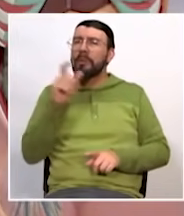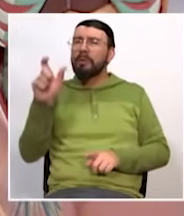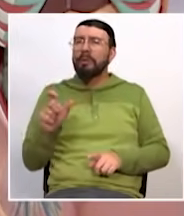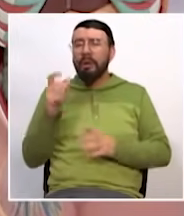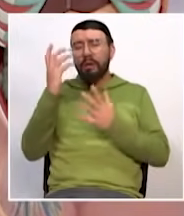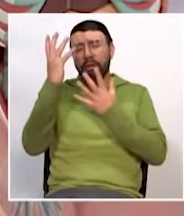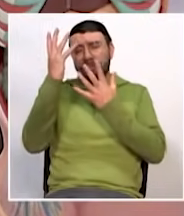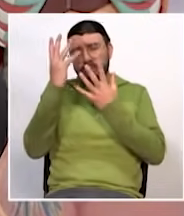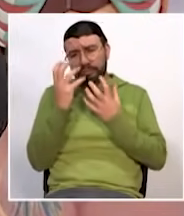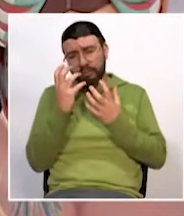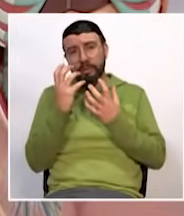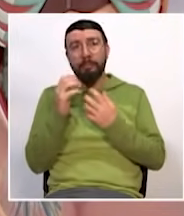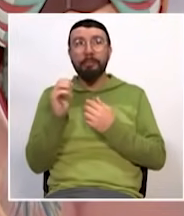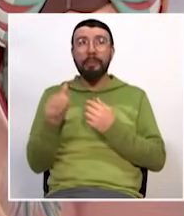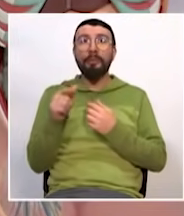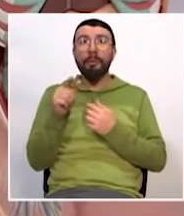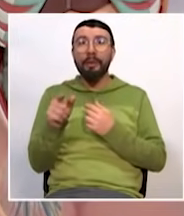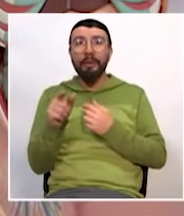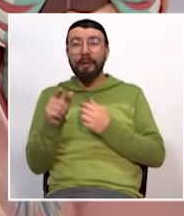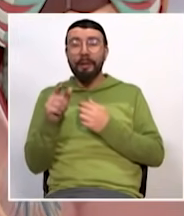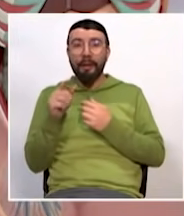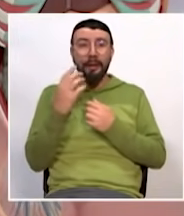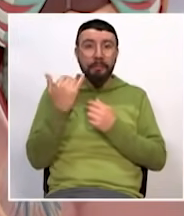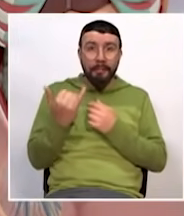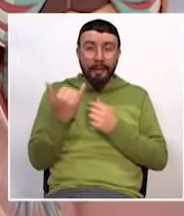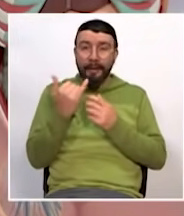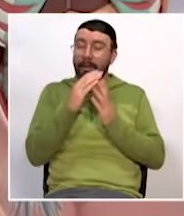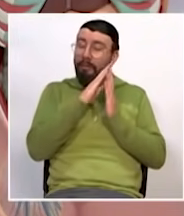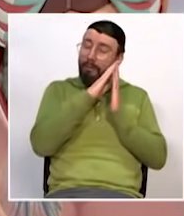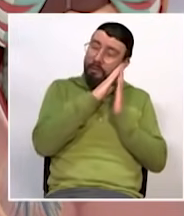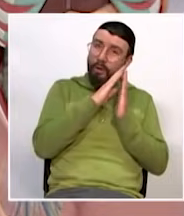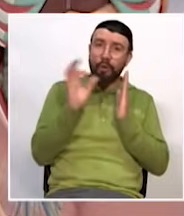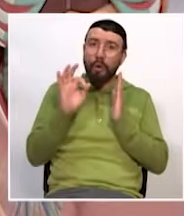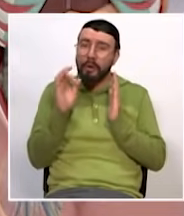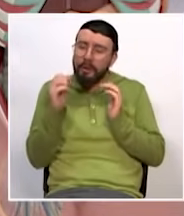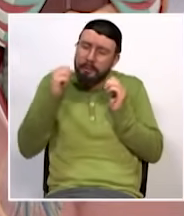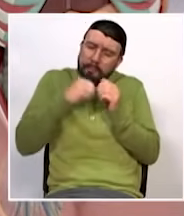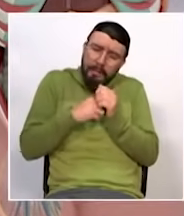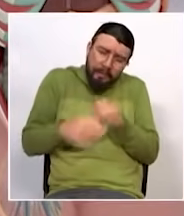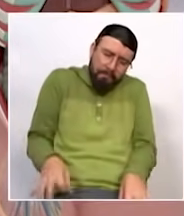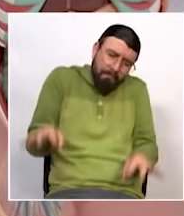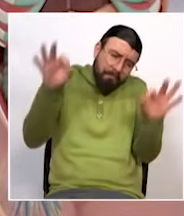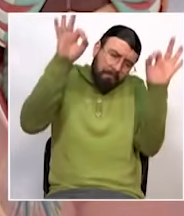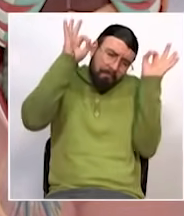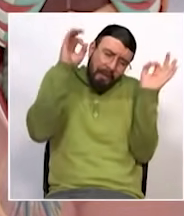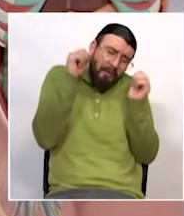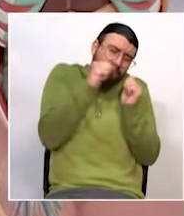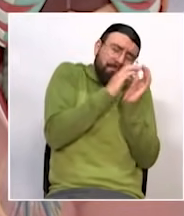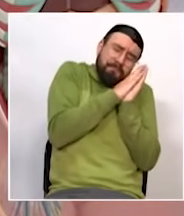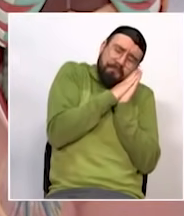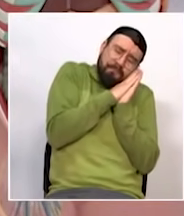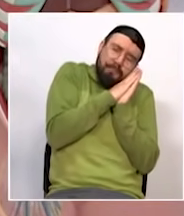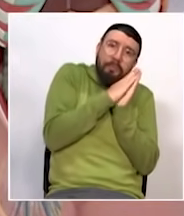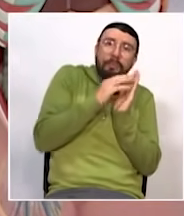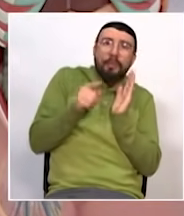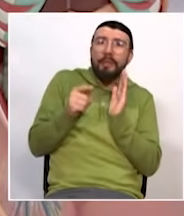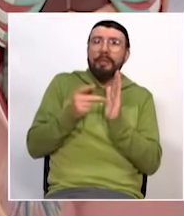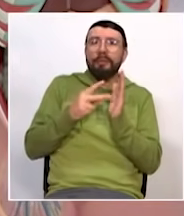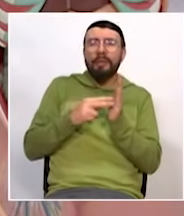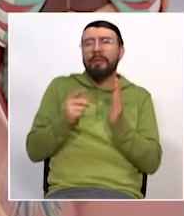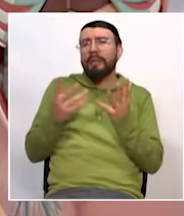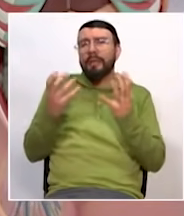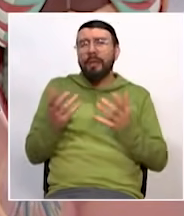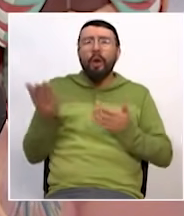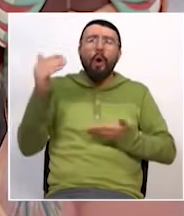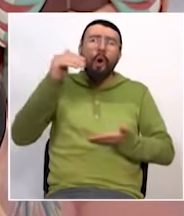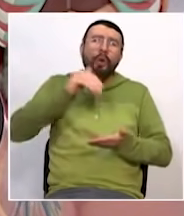es estar no acostada sino bajo las cobijas en posición fetal símbolo que no representa el deseo de la persona de regresar al